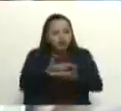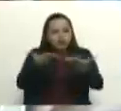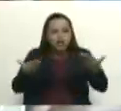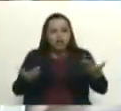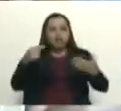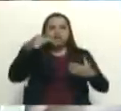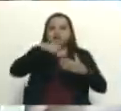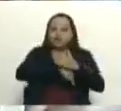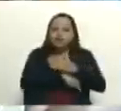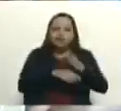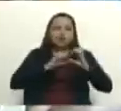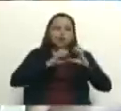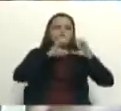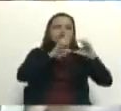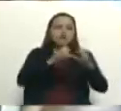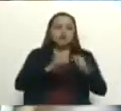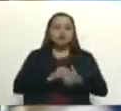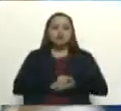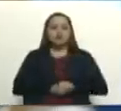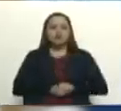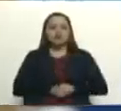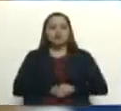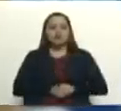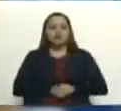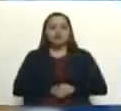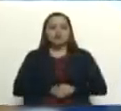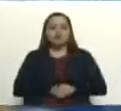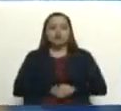profundo del corazón.